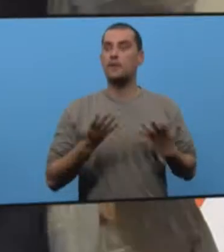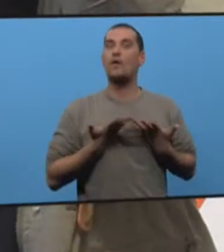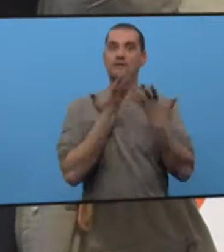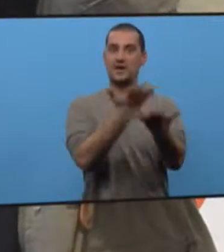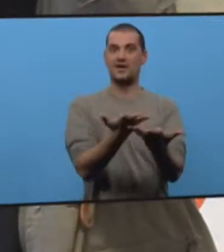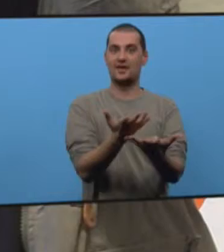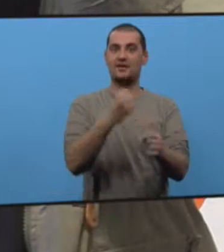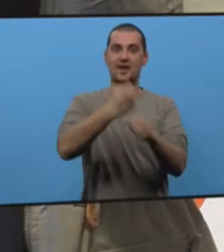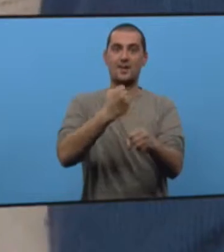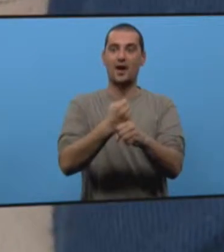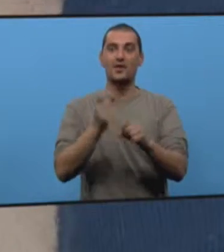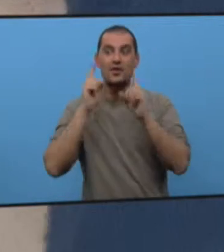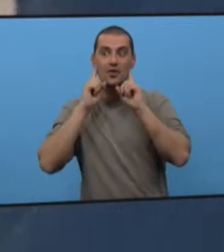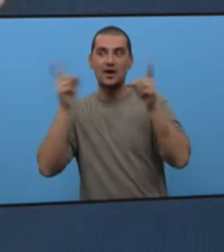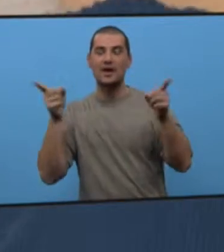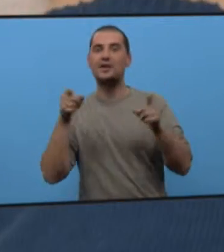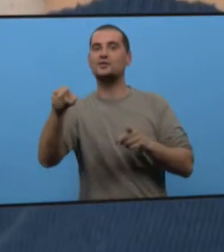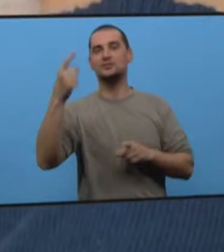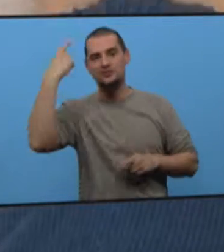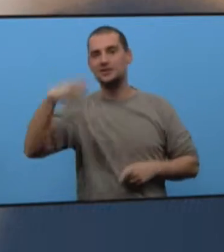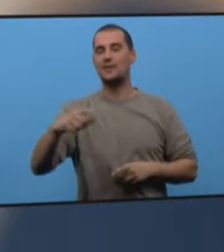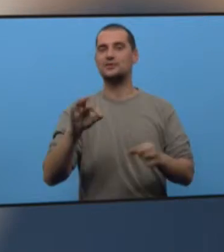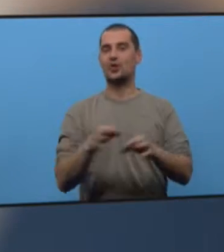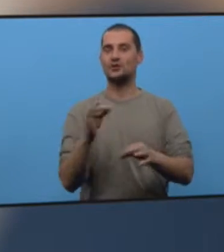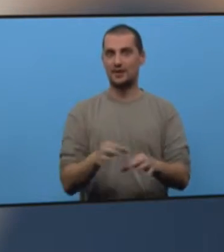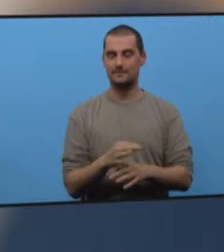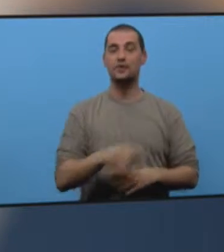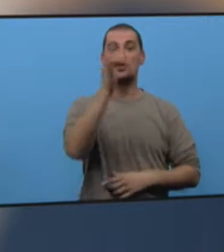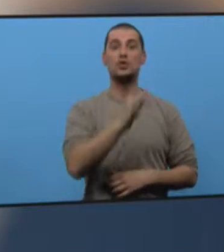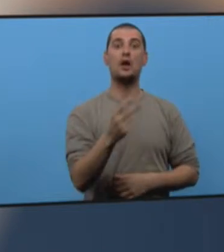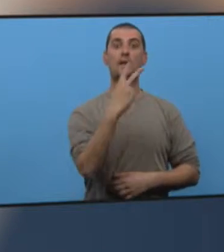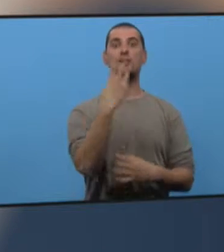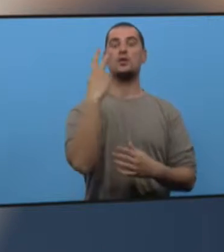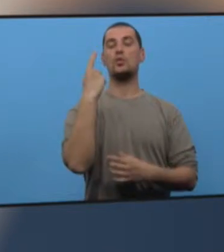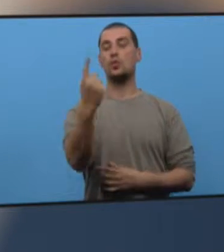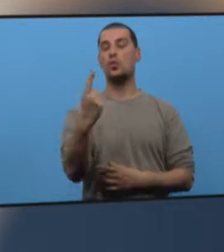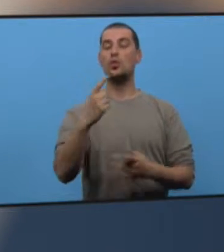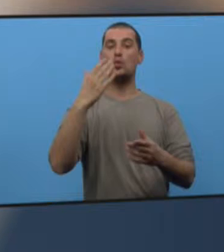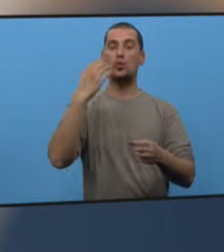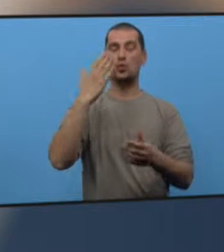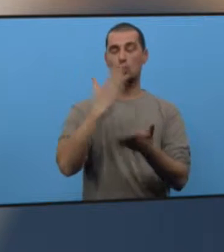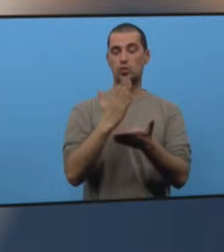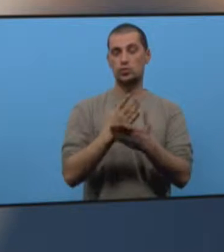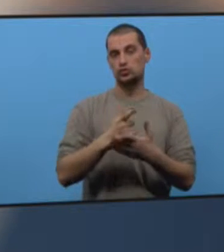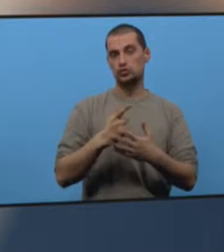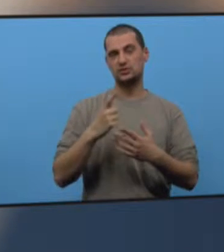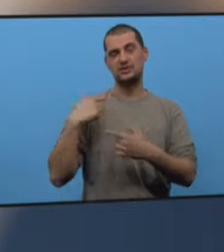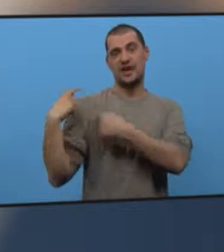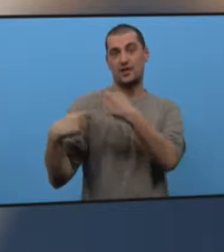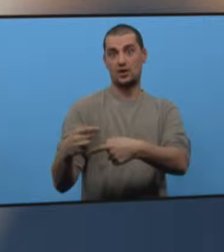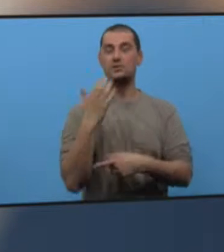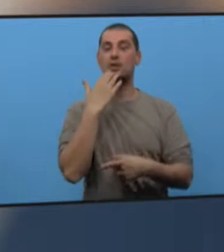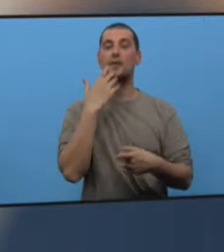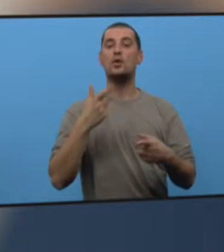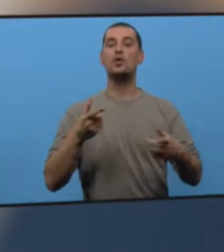ofrécelles o traballo se saben coser. Son un total de 21 cursos que combinan ensinanzas propias de oficios tradicionais, como por exemplo a